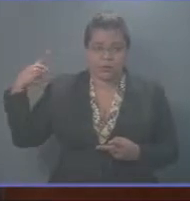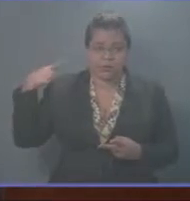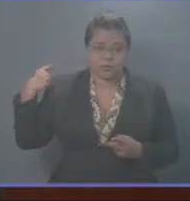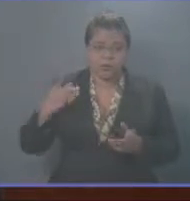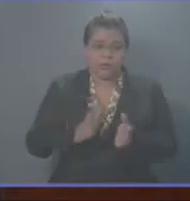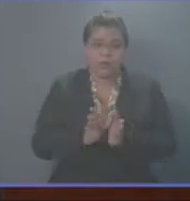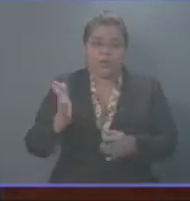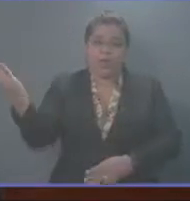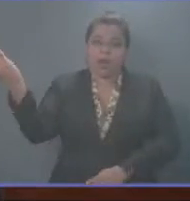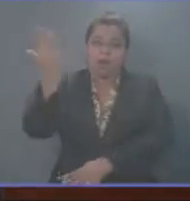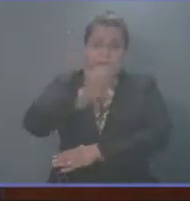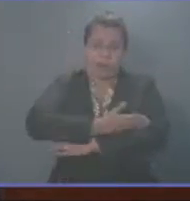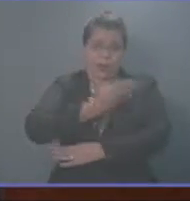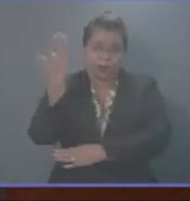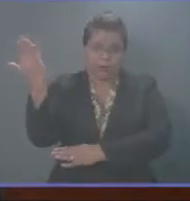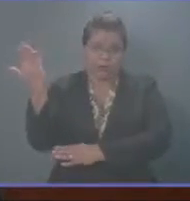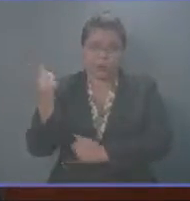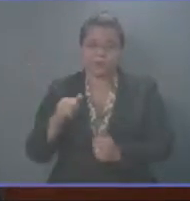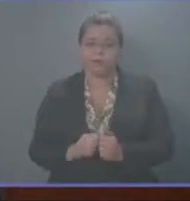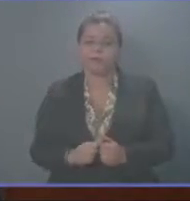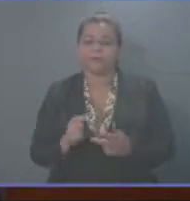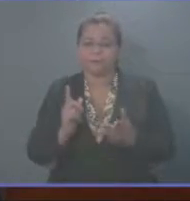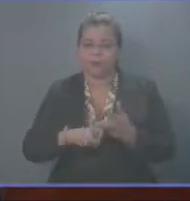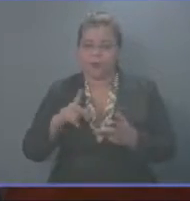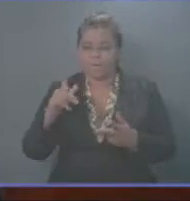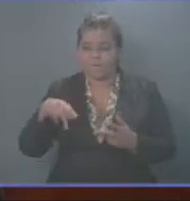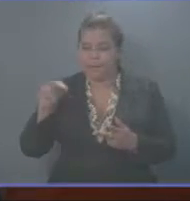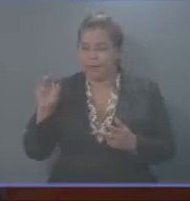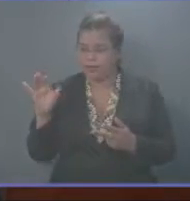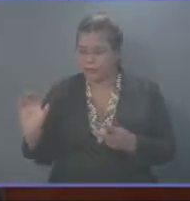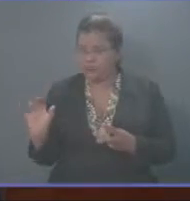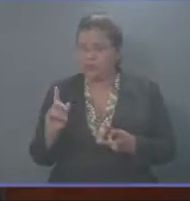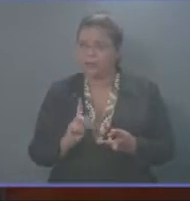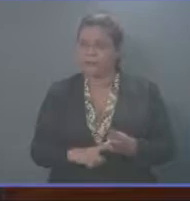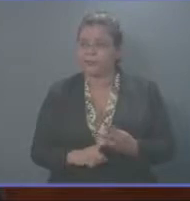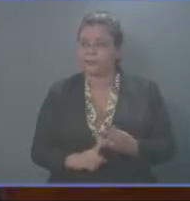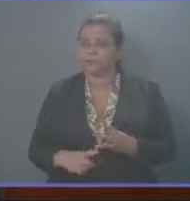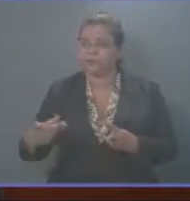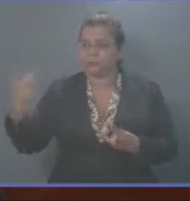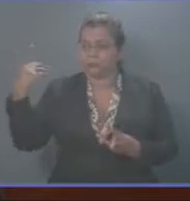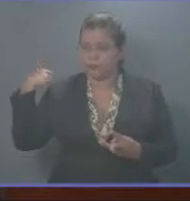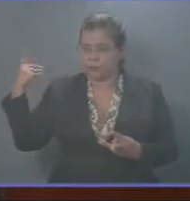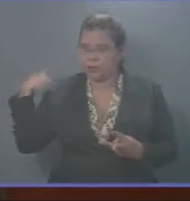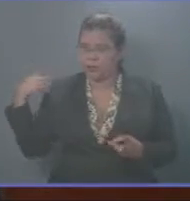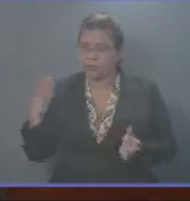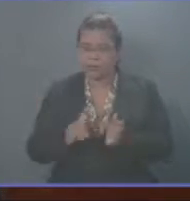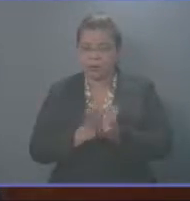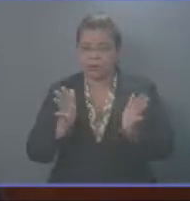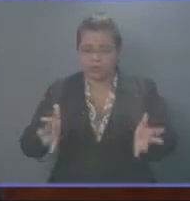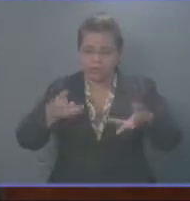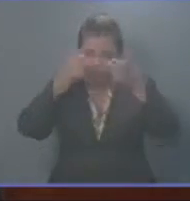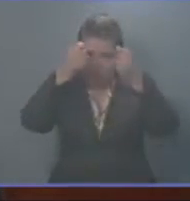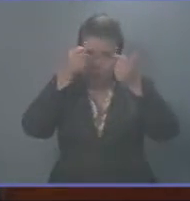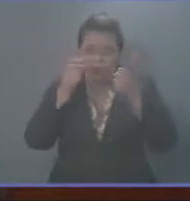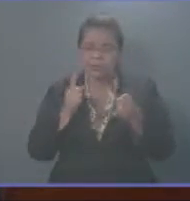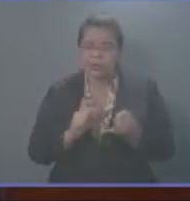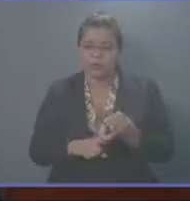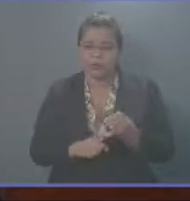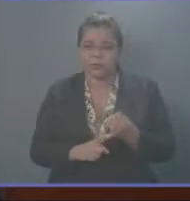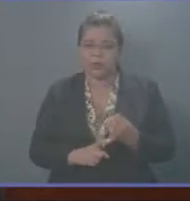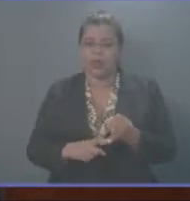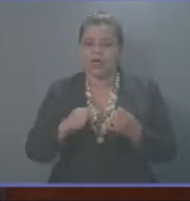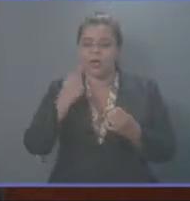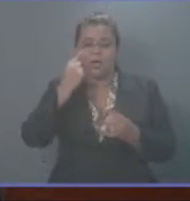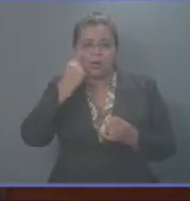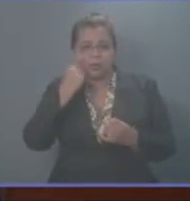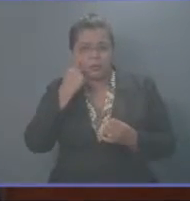General de Migración y Extranjería, Policía Nacional Civil, Dirección General de Centros Penales,